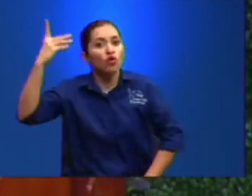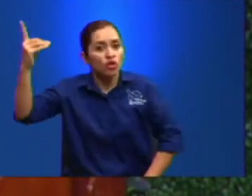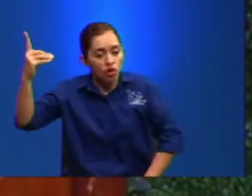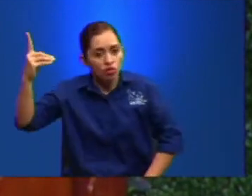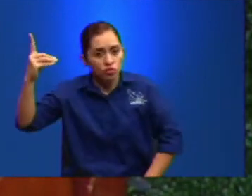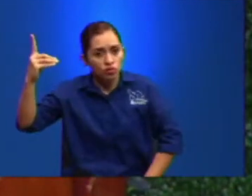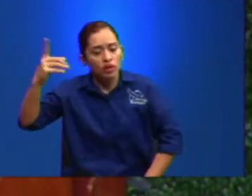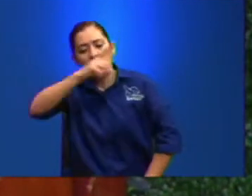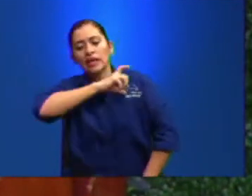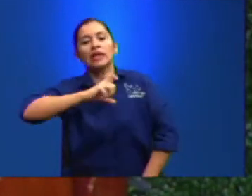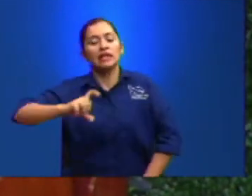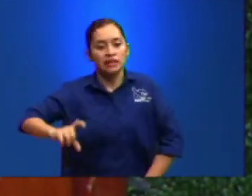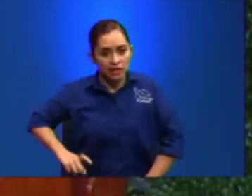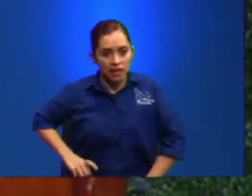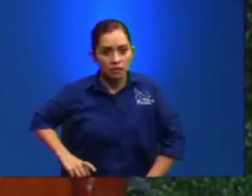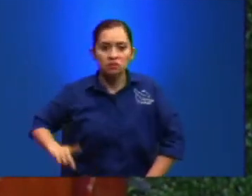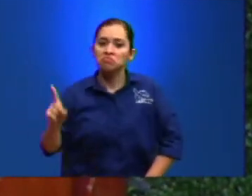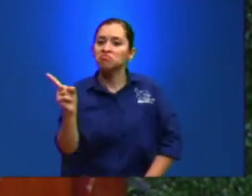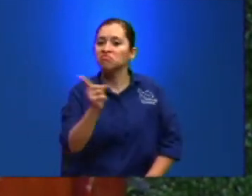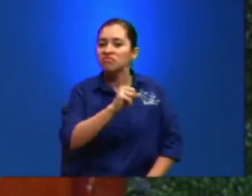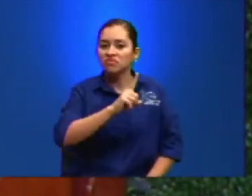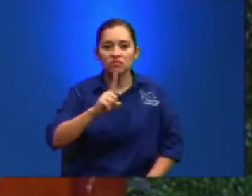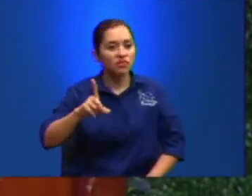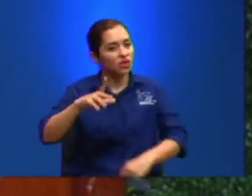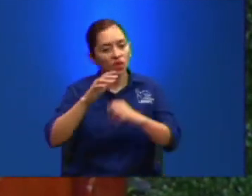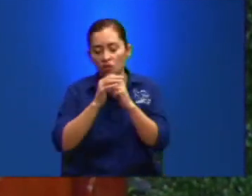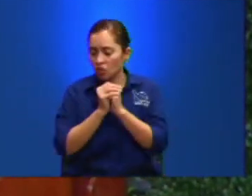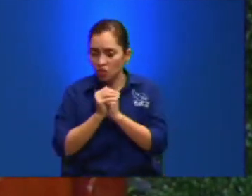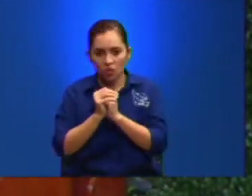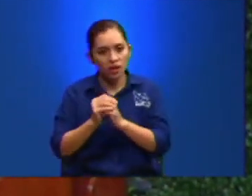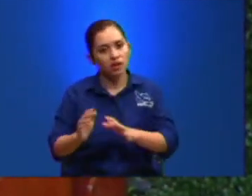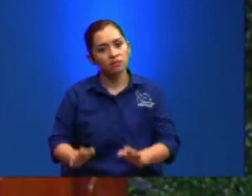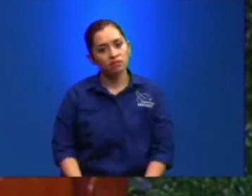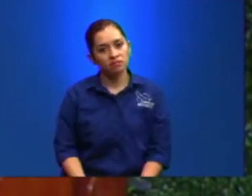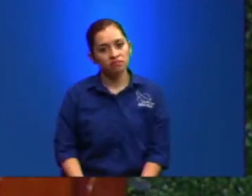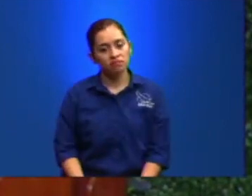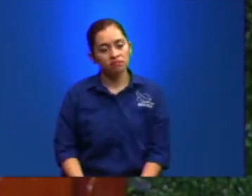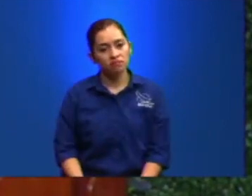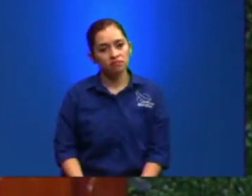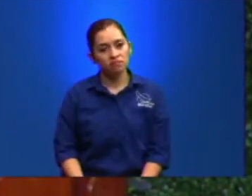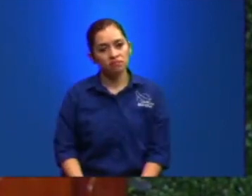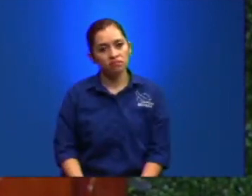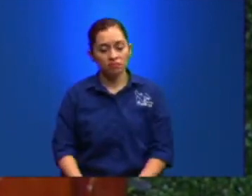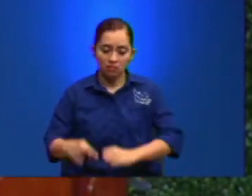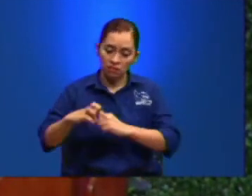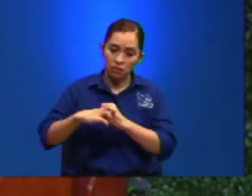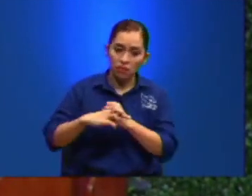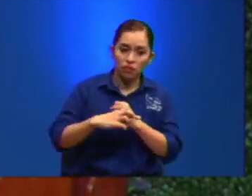desde aquí me voy el señor desde el fondo del barco